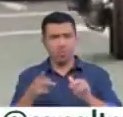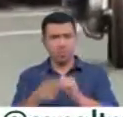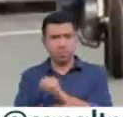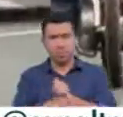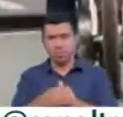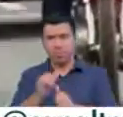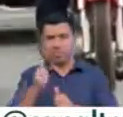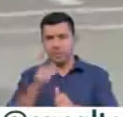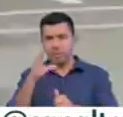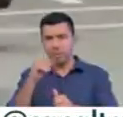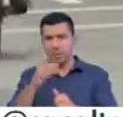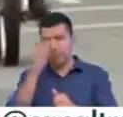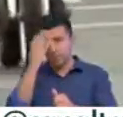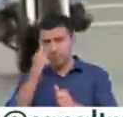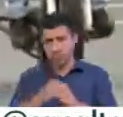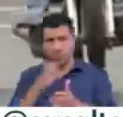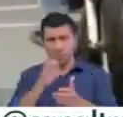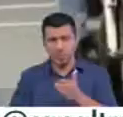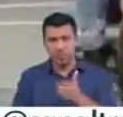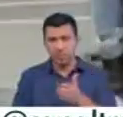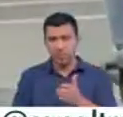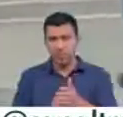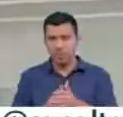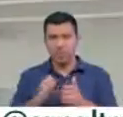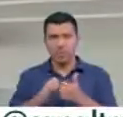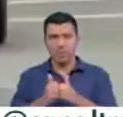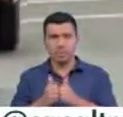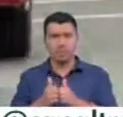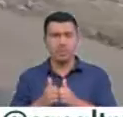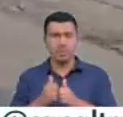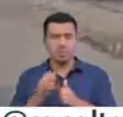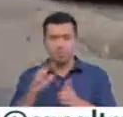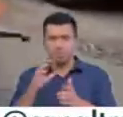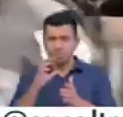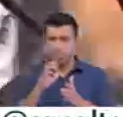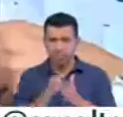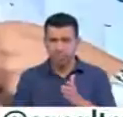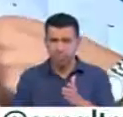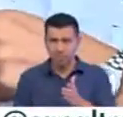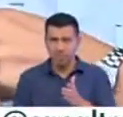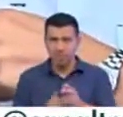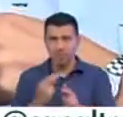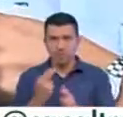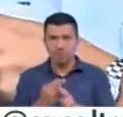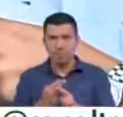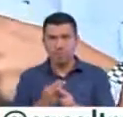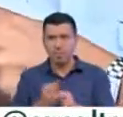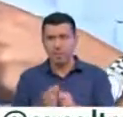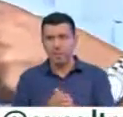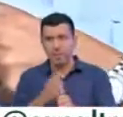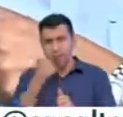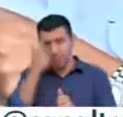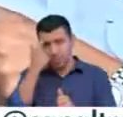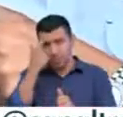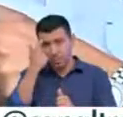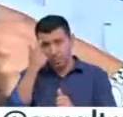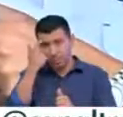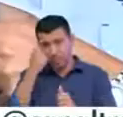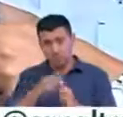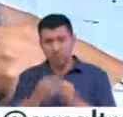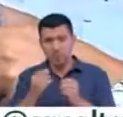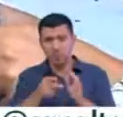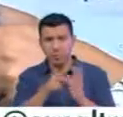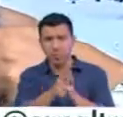noche, todo con el fin de reducir los índices de violencia. A las 22 horas está vigente este decreto,